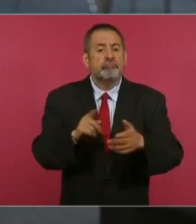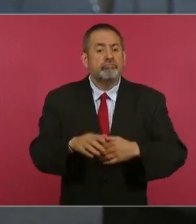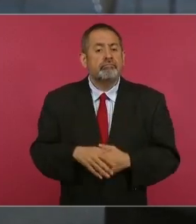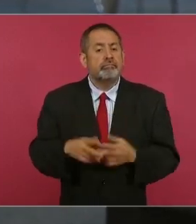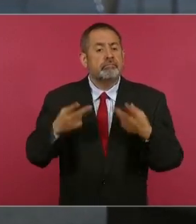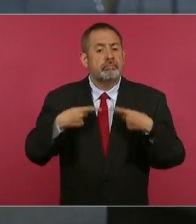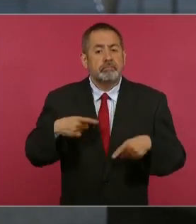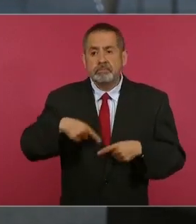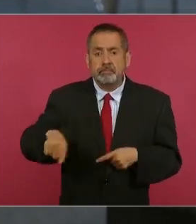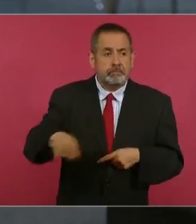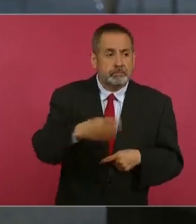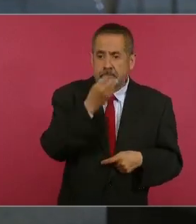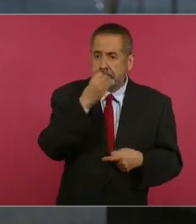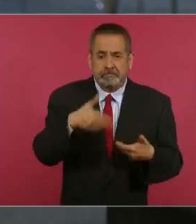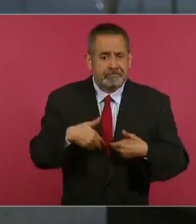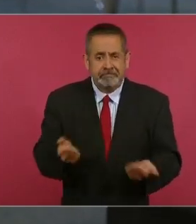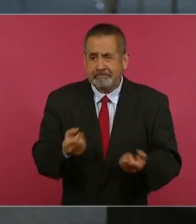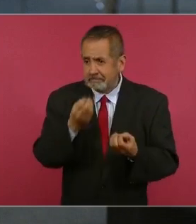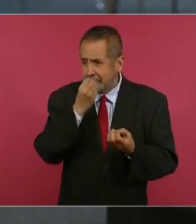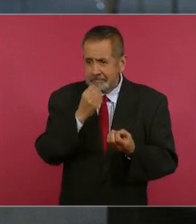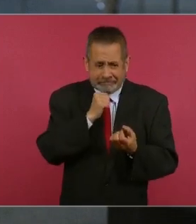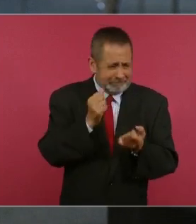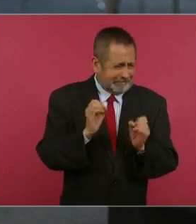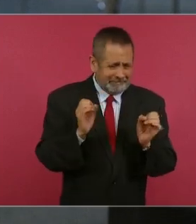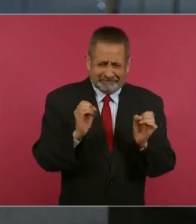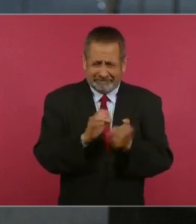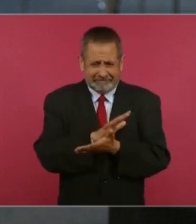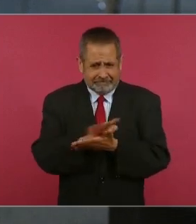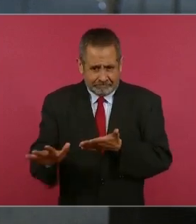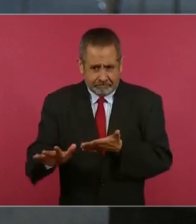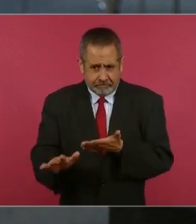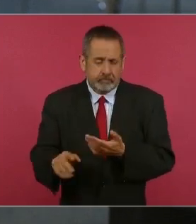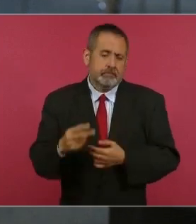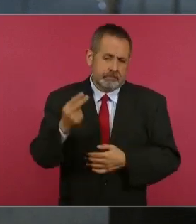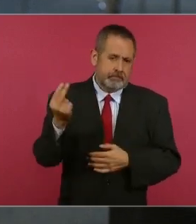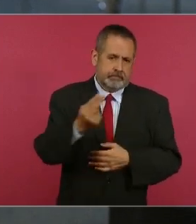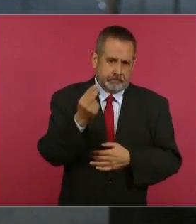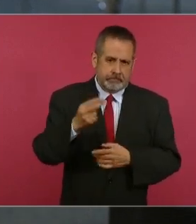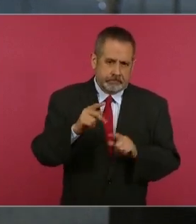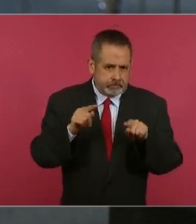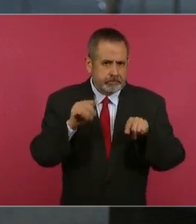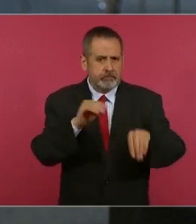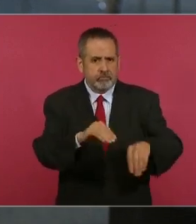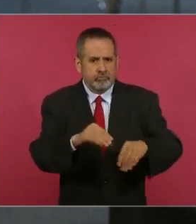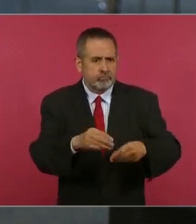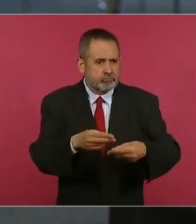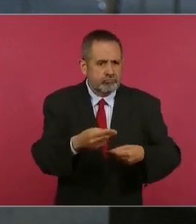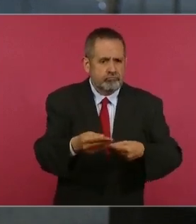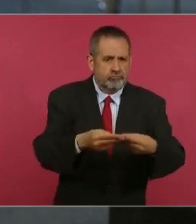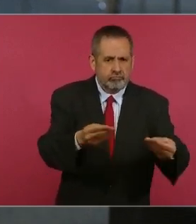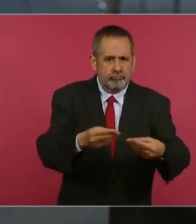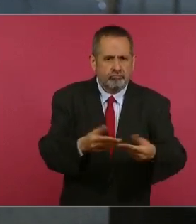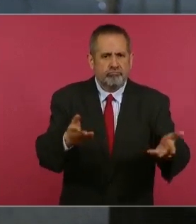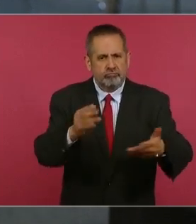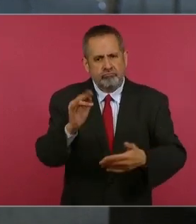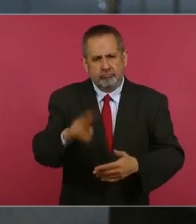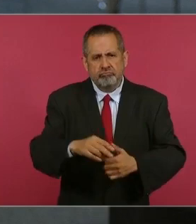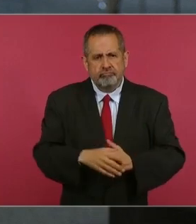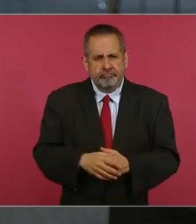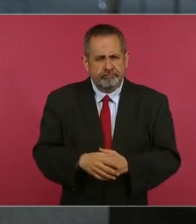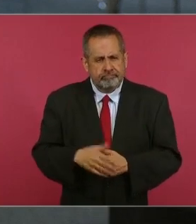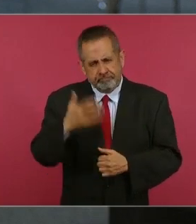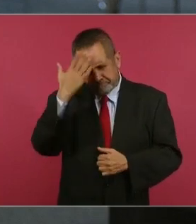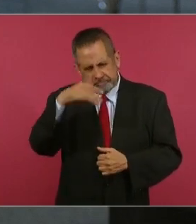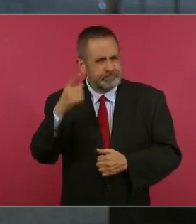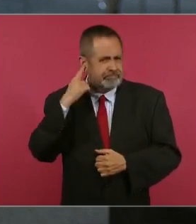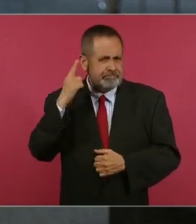las personas se quedaron sin nada. Y entonces, bueno, están requiriendo justamente este tipo de situaciones. ¿Se sabe a